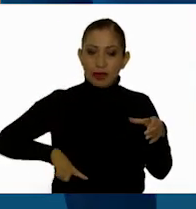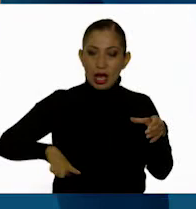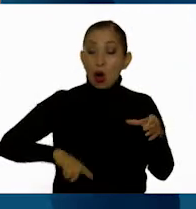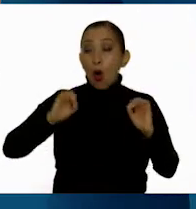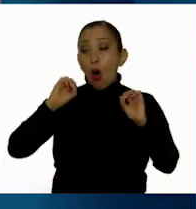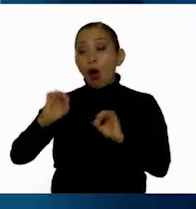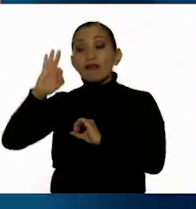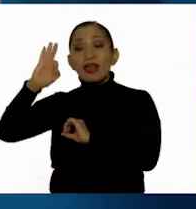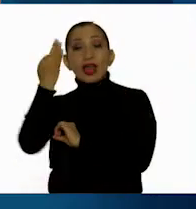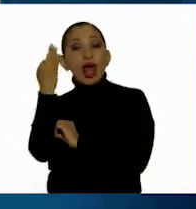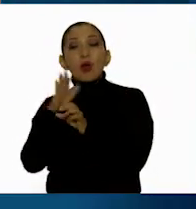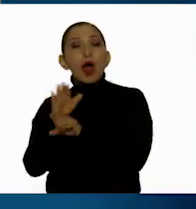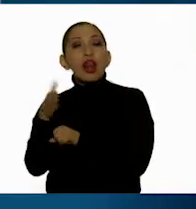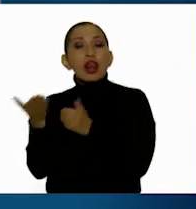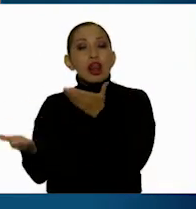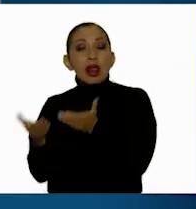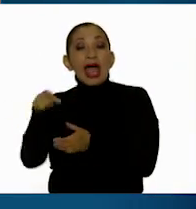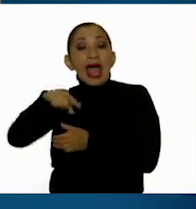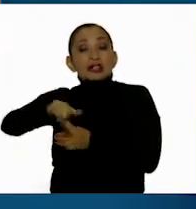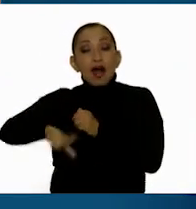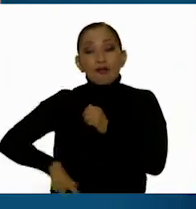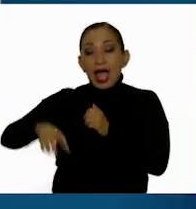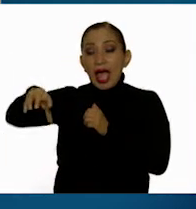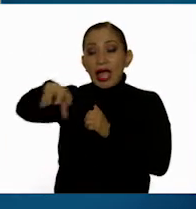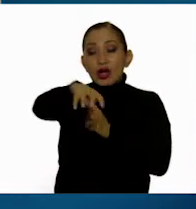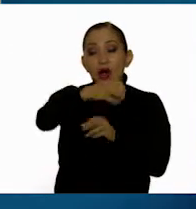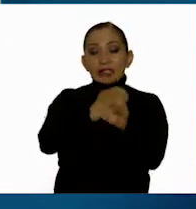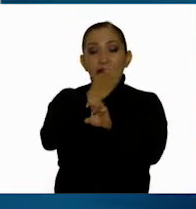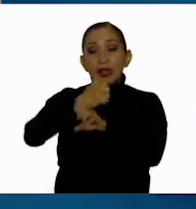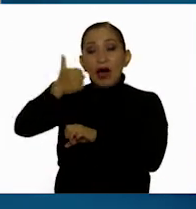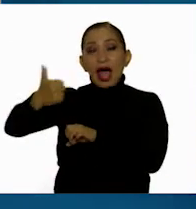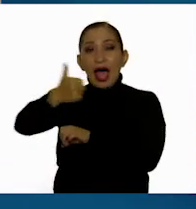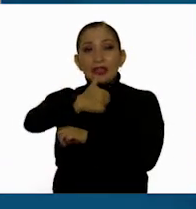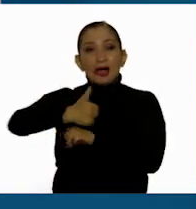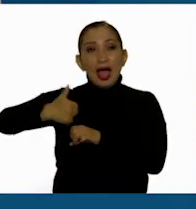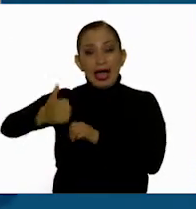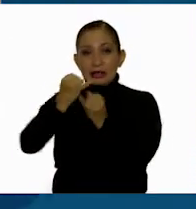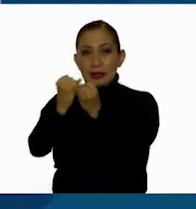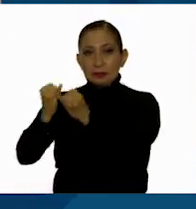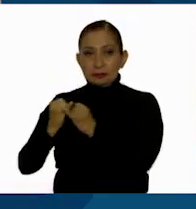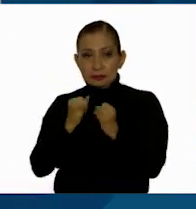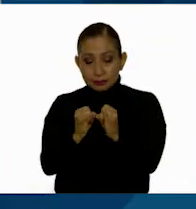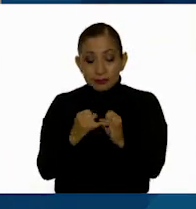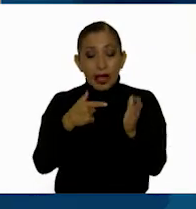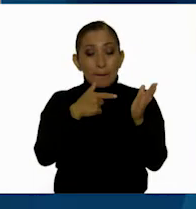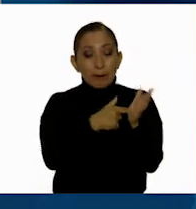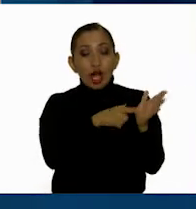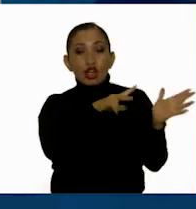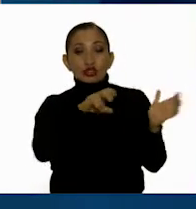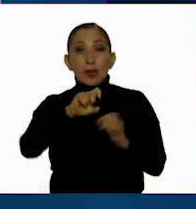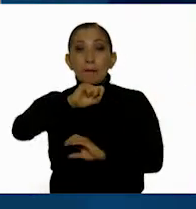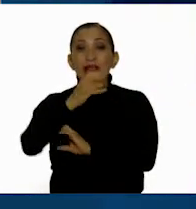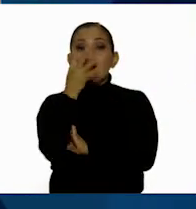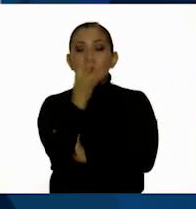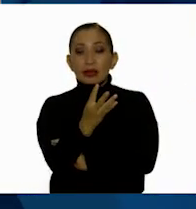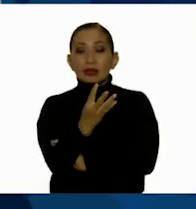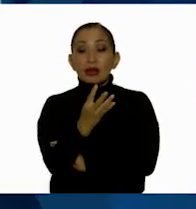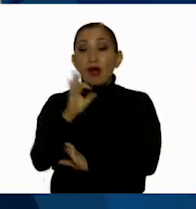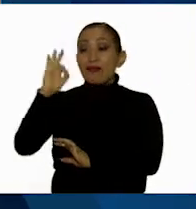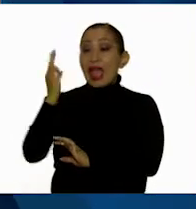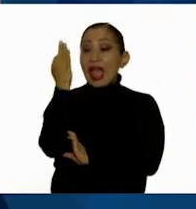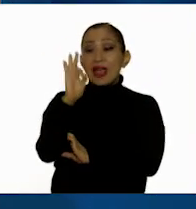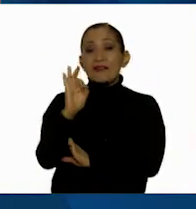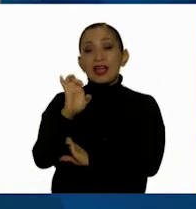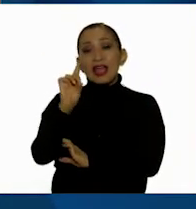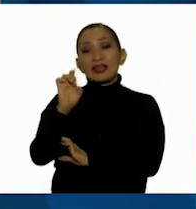sistema federal, que aceptaba la existencia de gobiernos estatales autónomos. En 1824 triunfó el